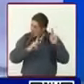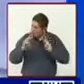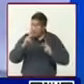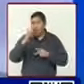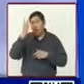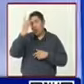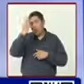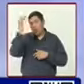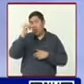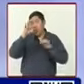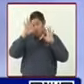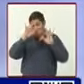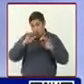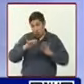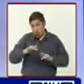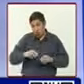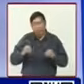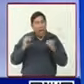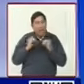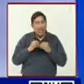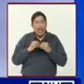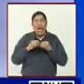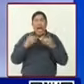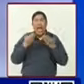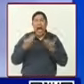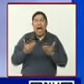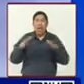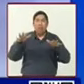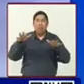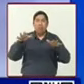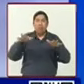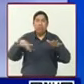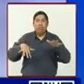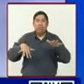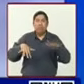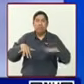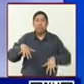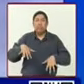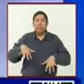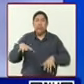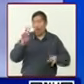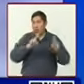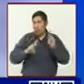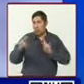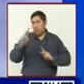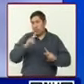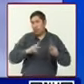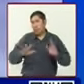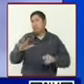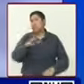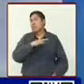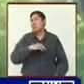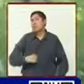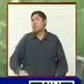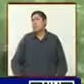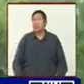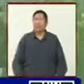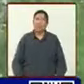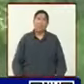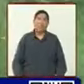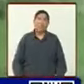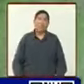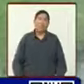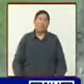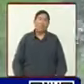las lluvias están provocando algo. Hay deslizamientos en esta zona y, por supuesto, preocupación de los vecinos.